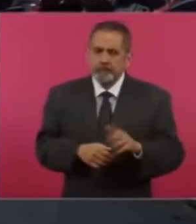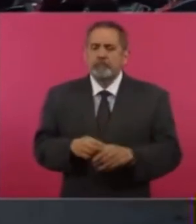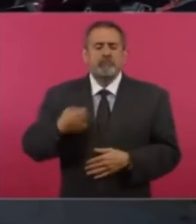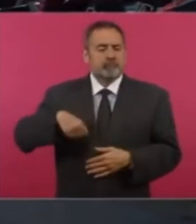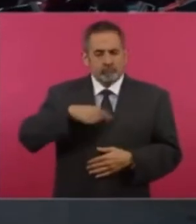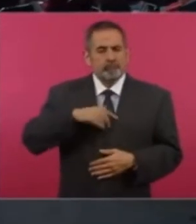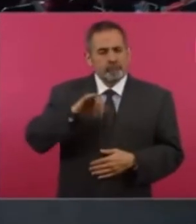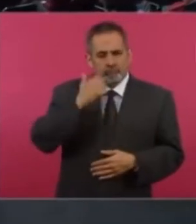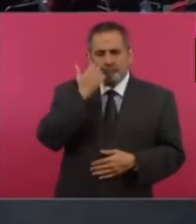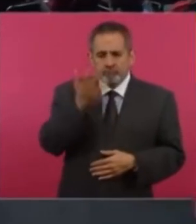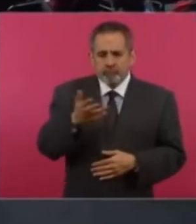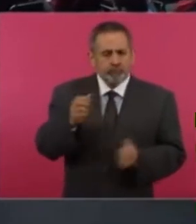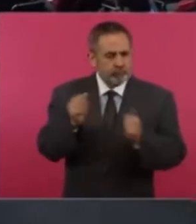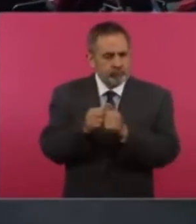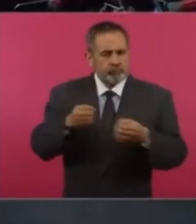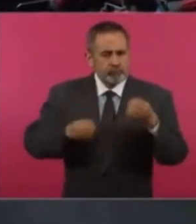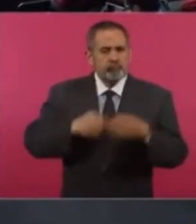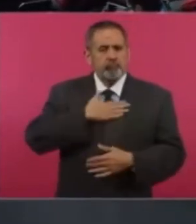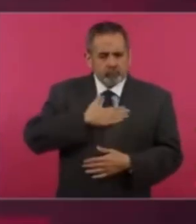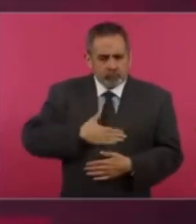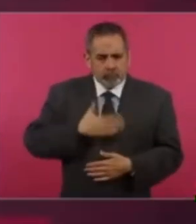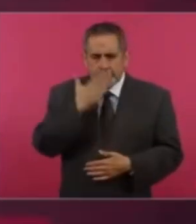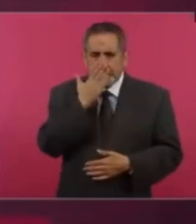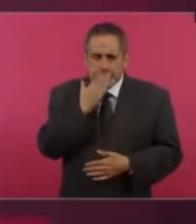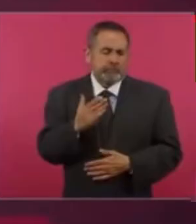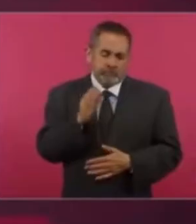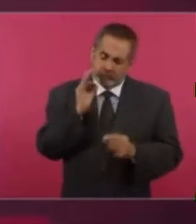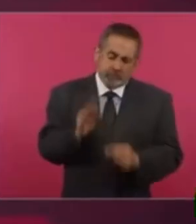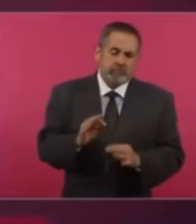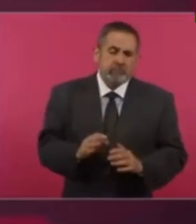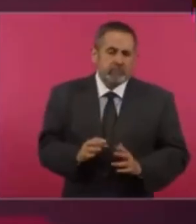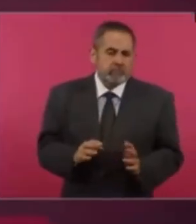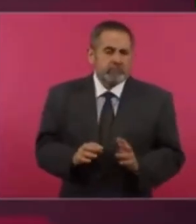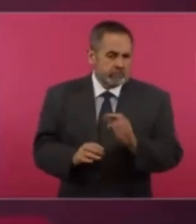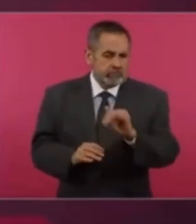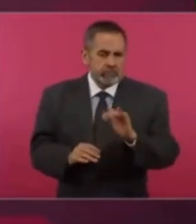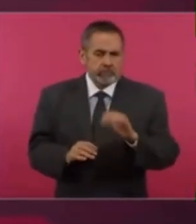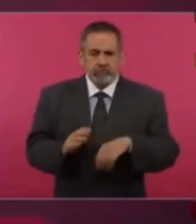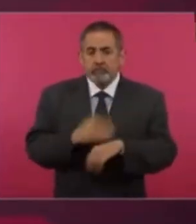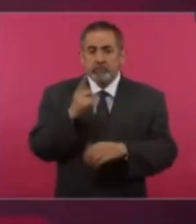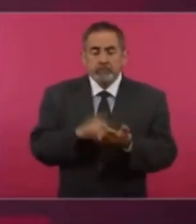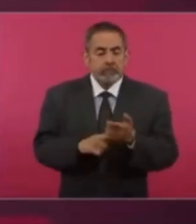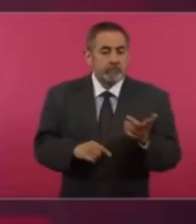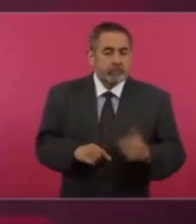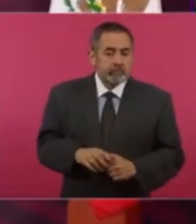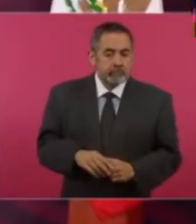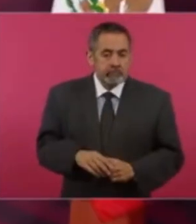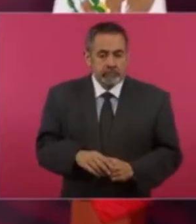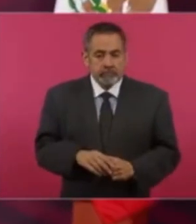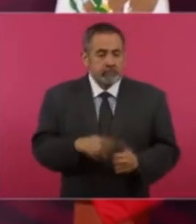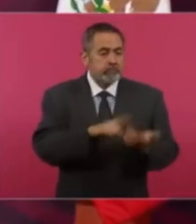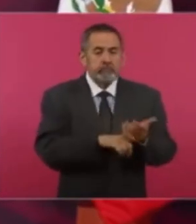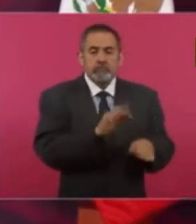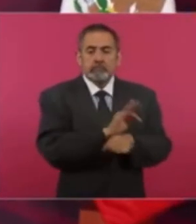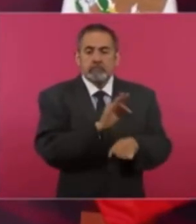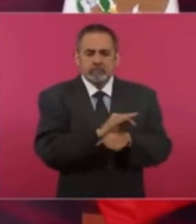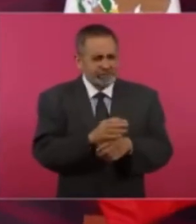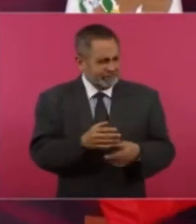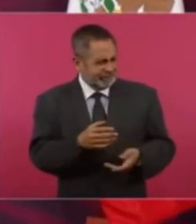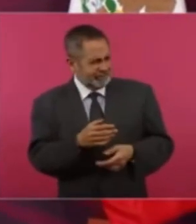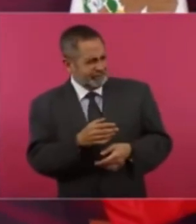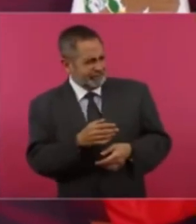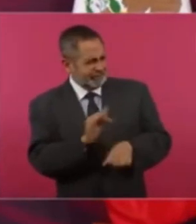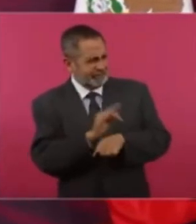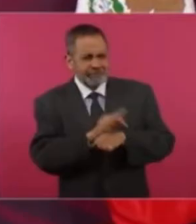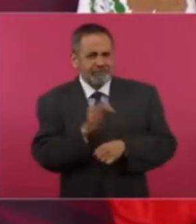queremos que haya justicia porque había mucho interés en proteger al fiscal